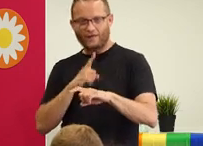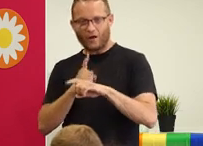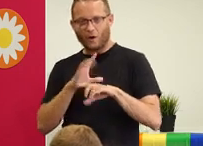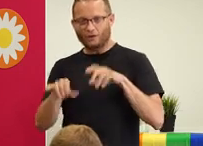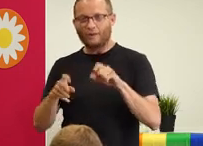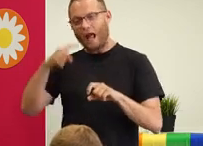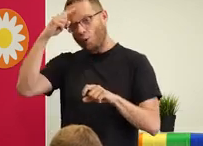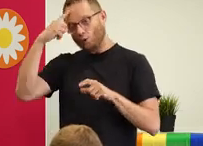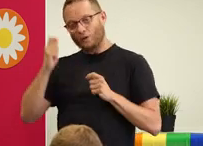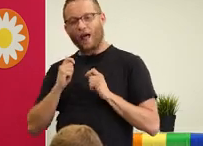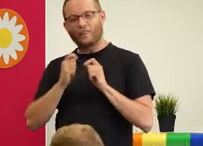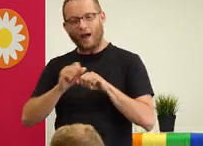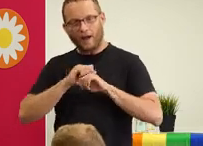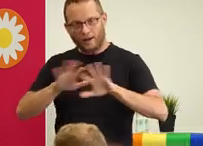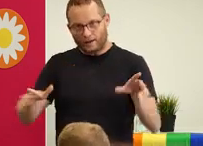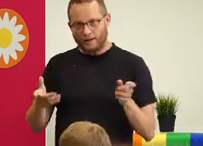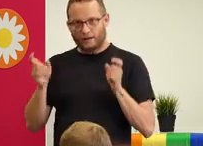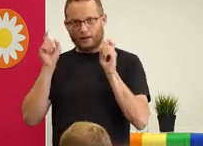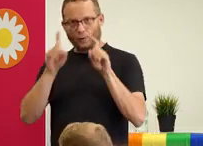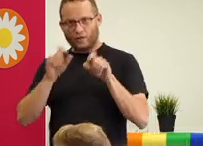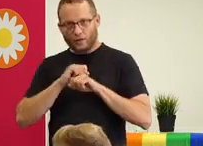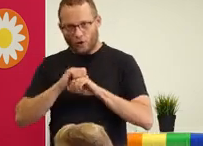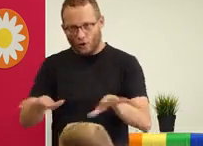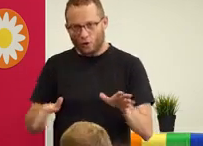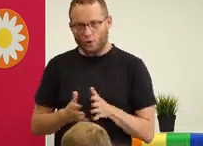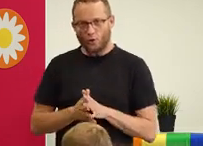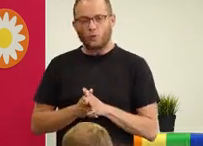traer cultura, educación, liberismo,